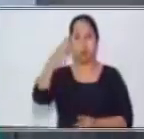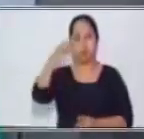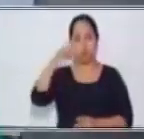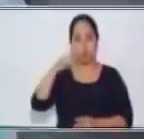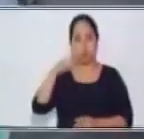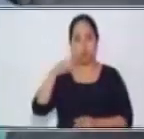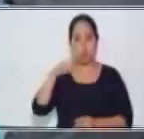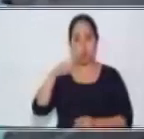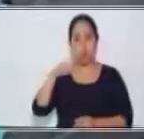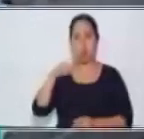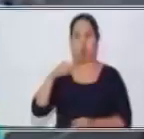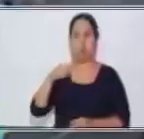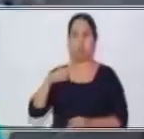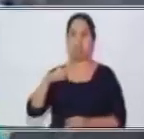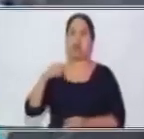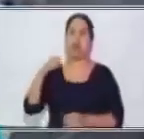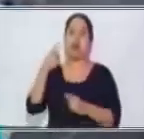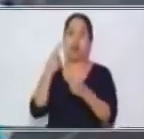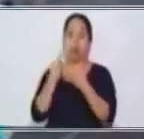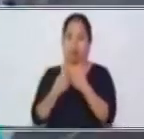x sobre r.